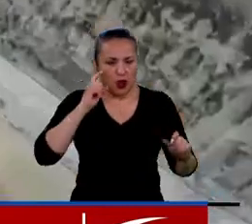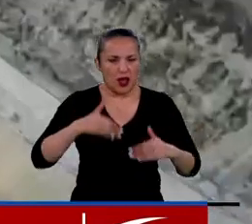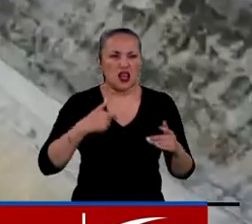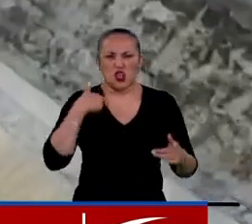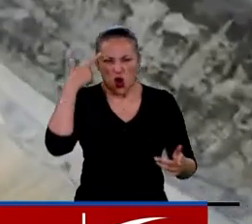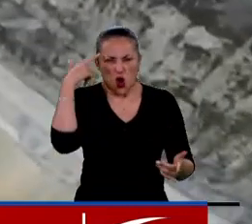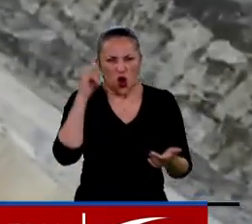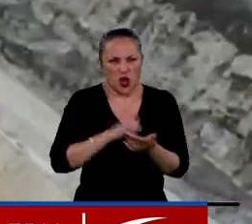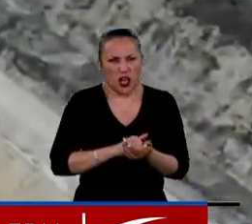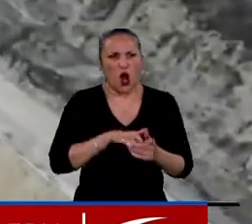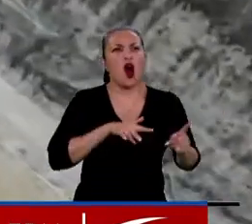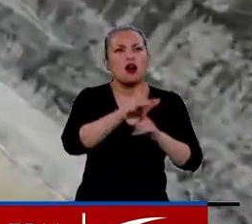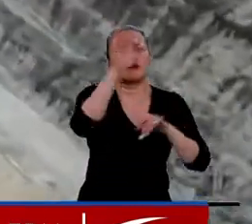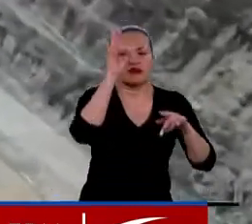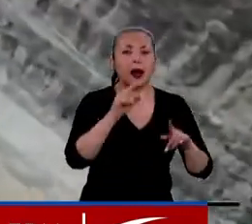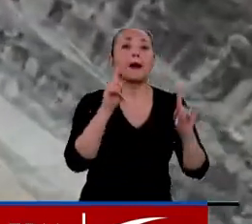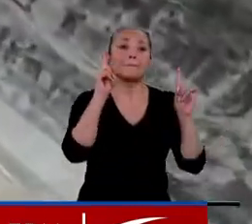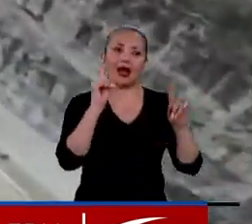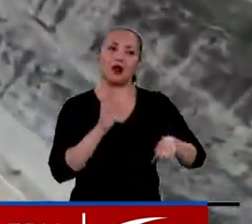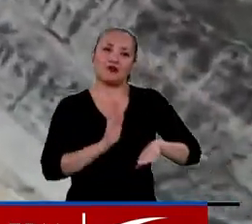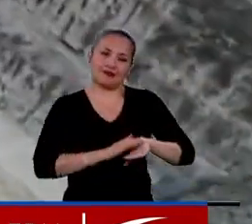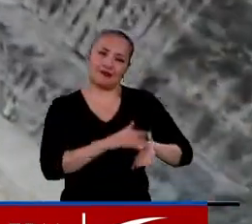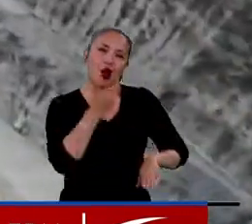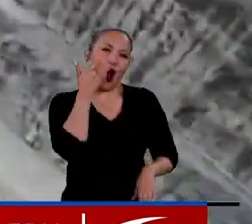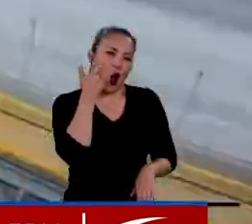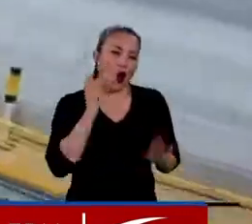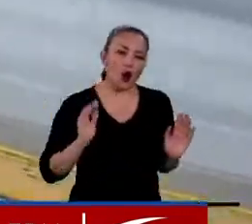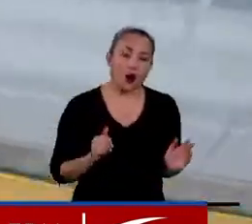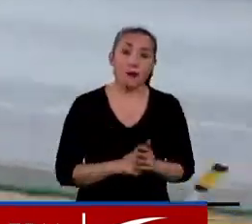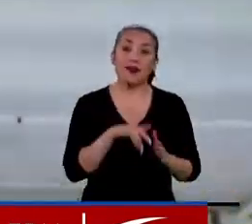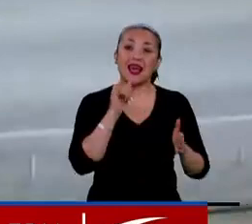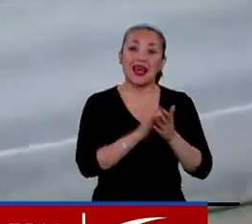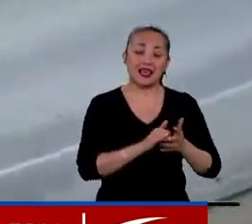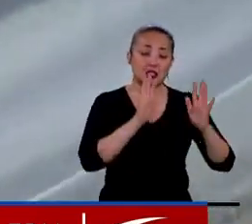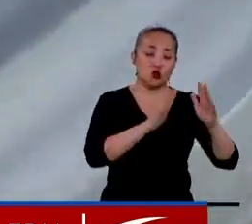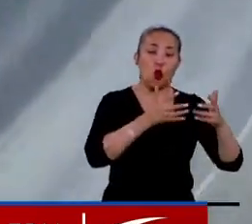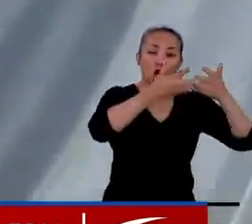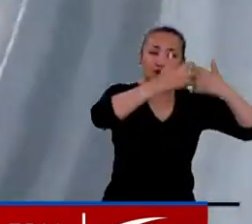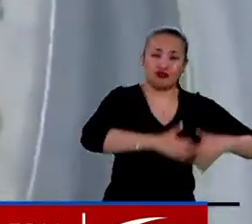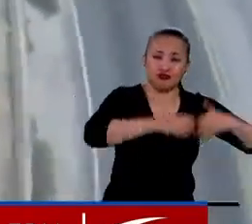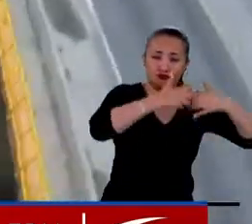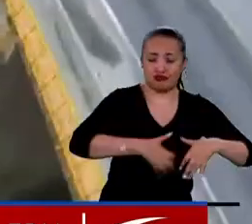materializar, pero la alerta la comparto. Las turbinas 3 y 4 de